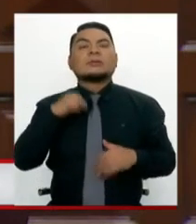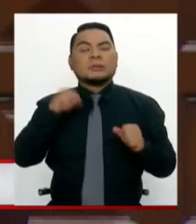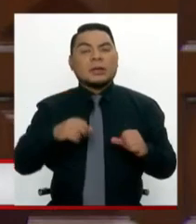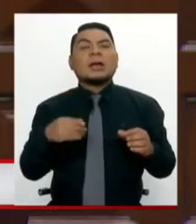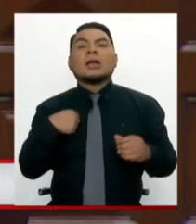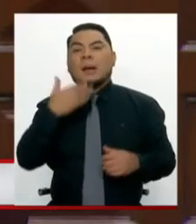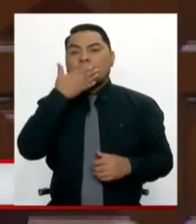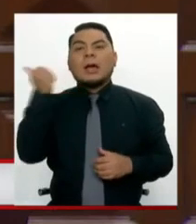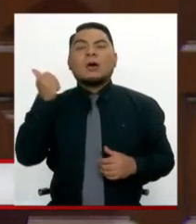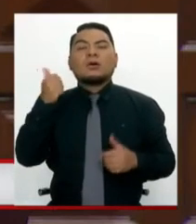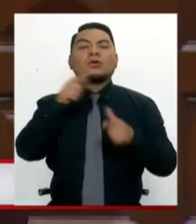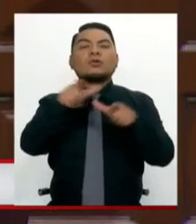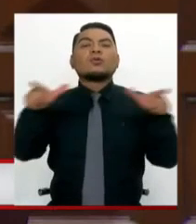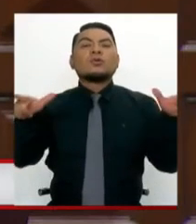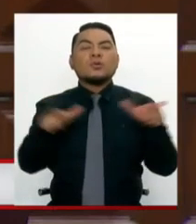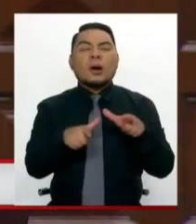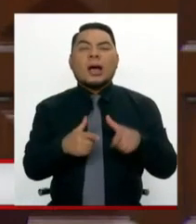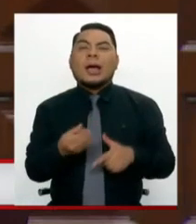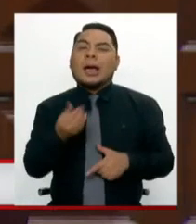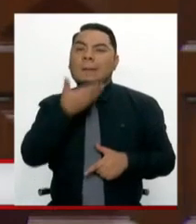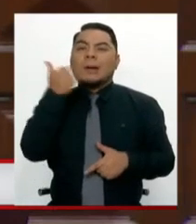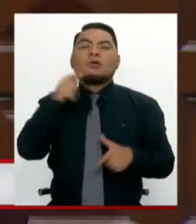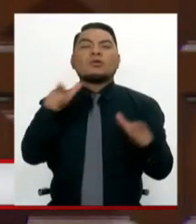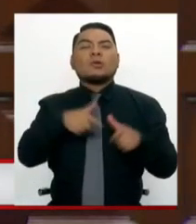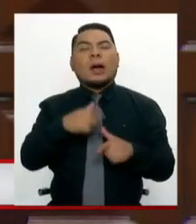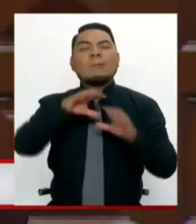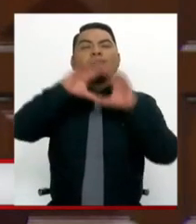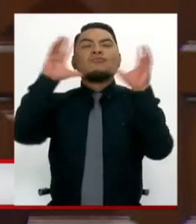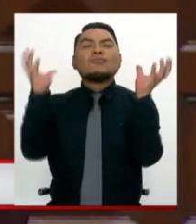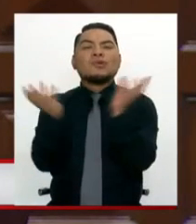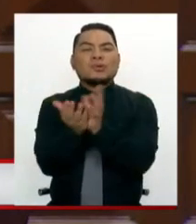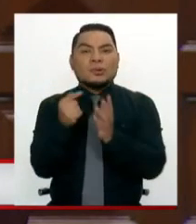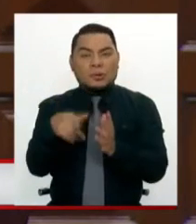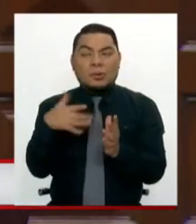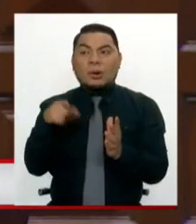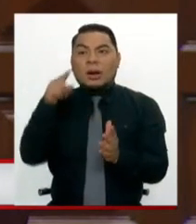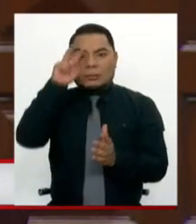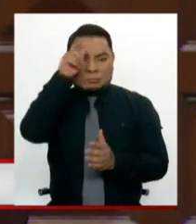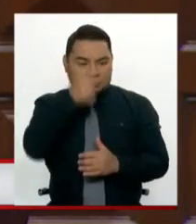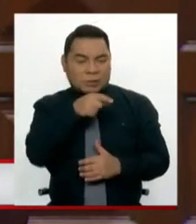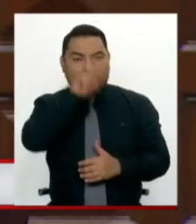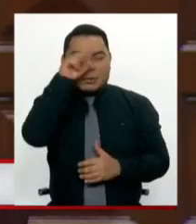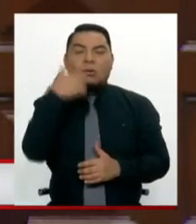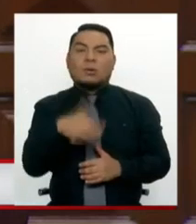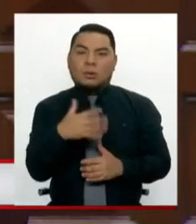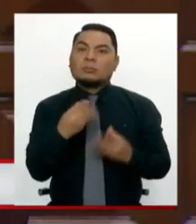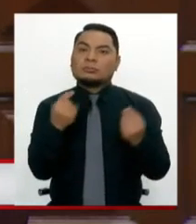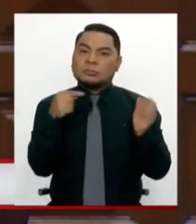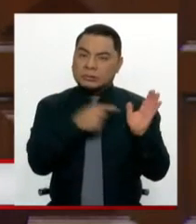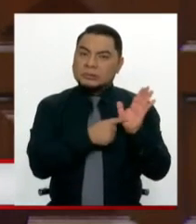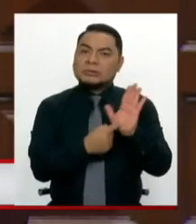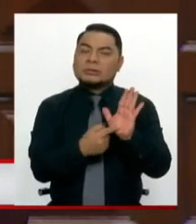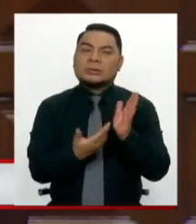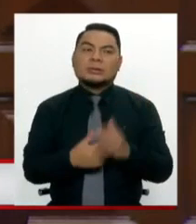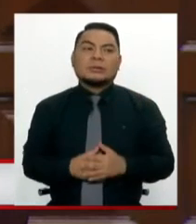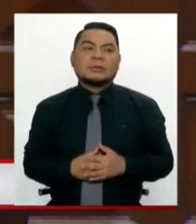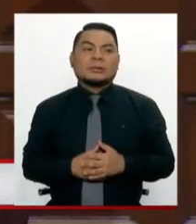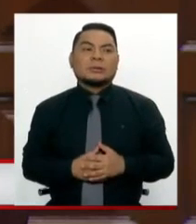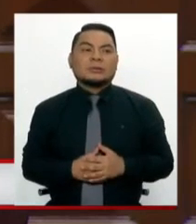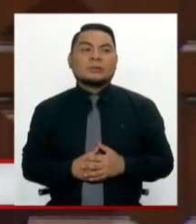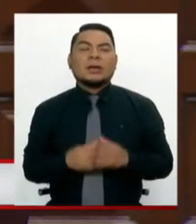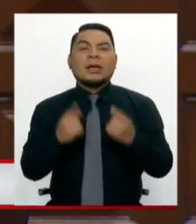como el mejor destino culinario del mundo dice mucho de este binomio